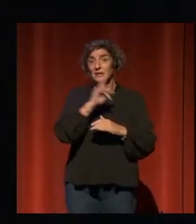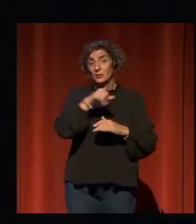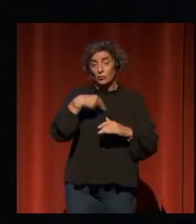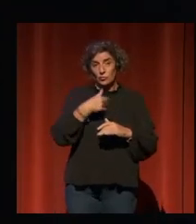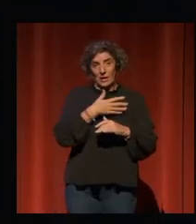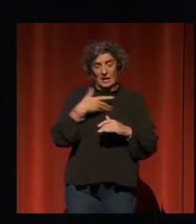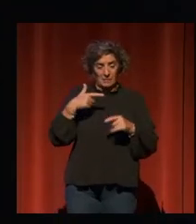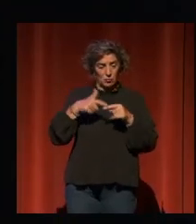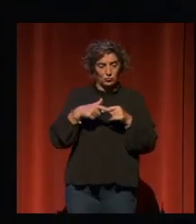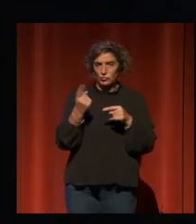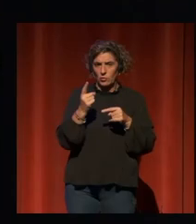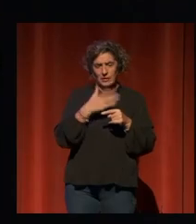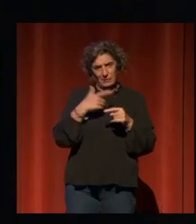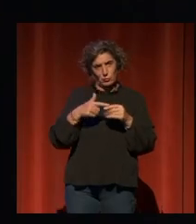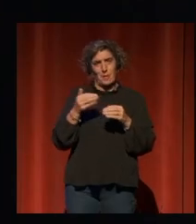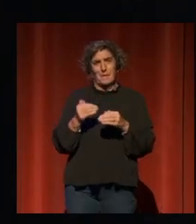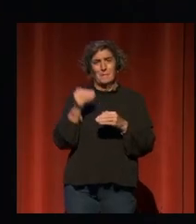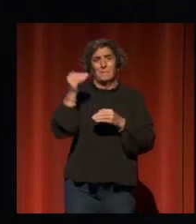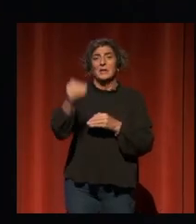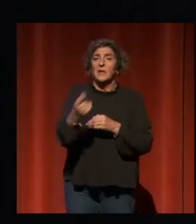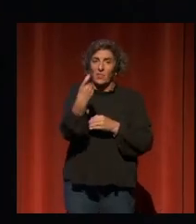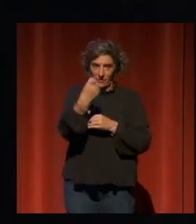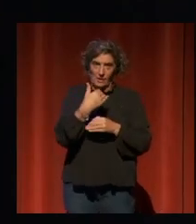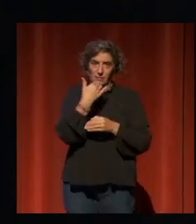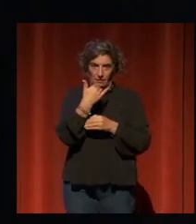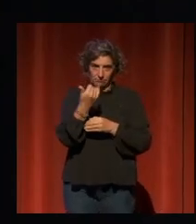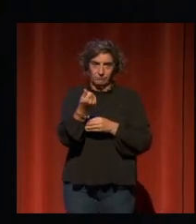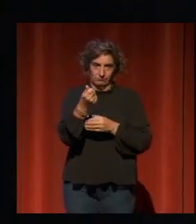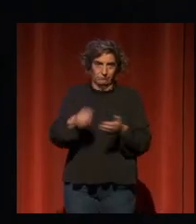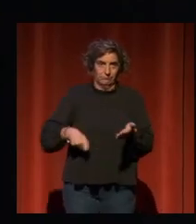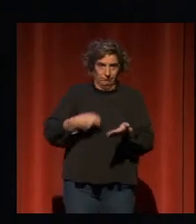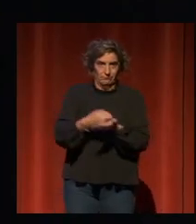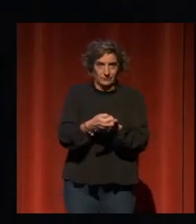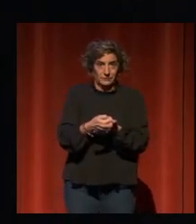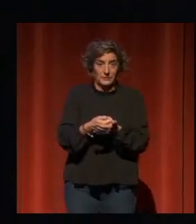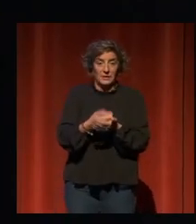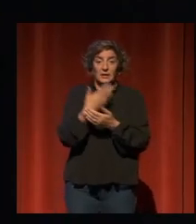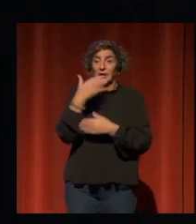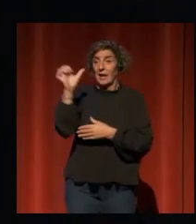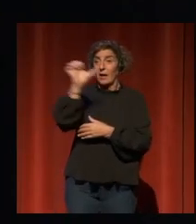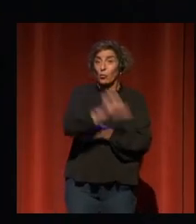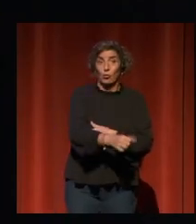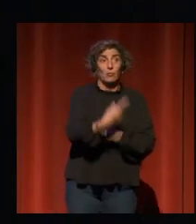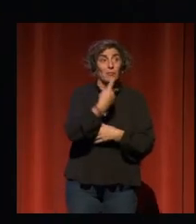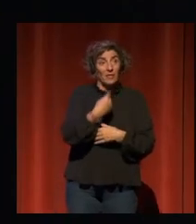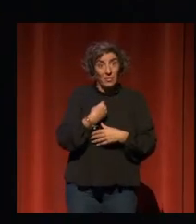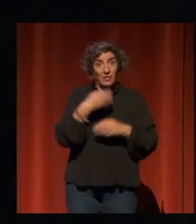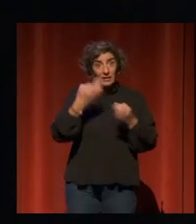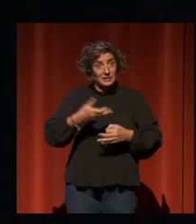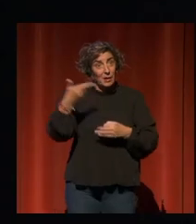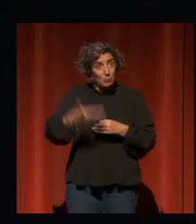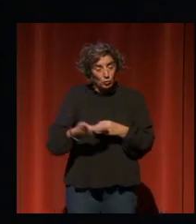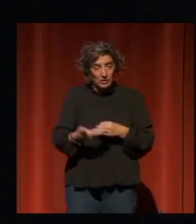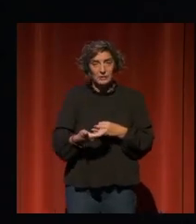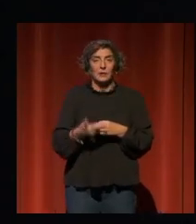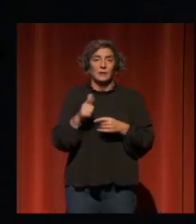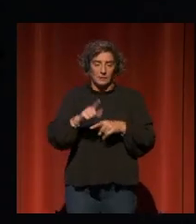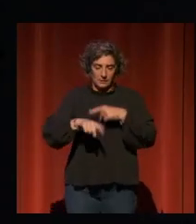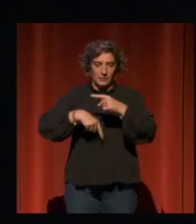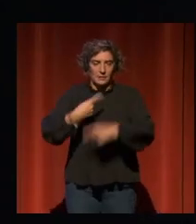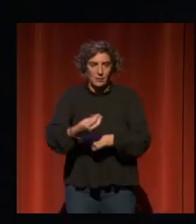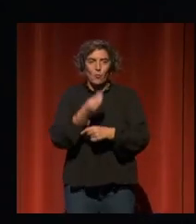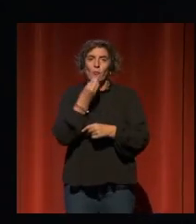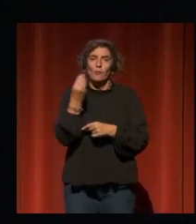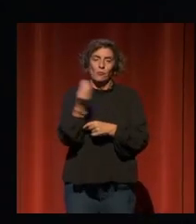más allá necesitamos financiación Entonces el momento en que Europa dice que esto es importante Entonces ese es un